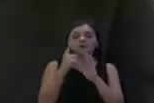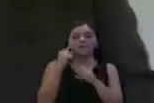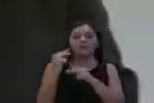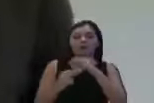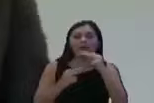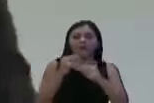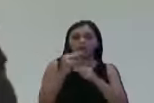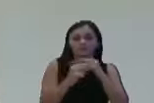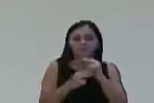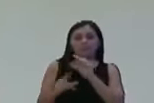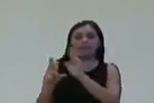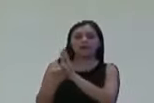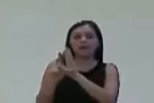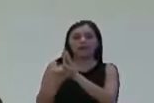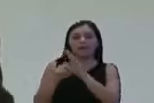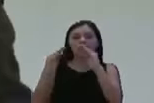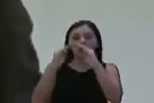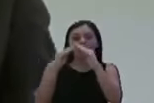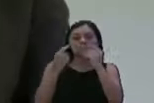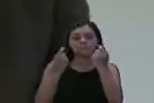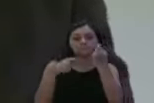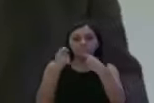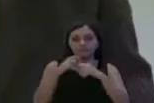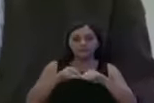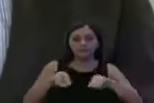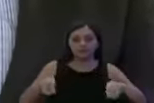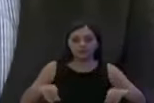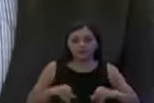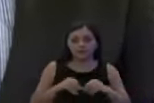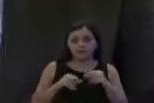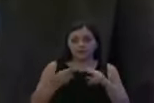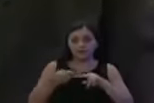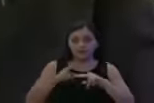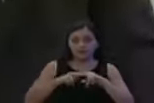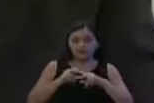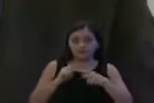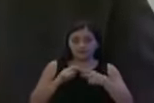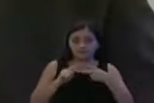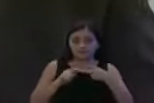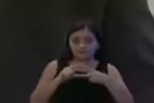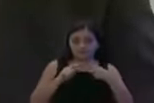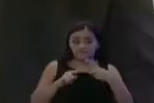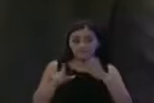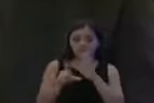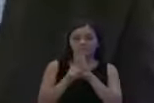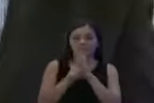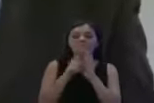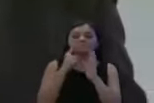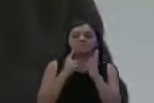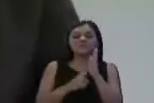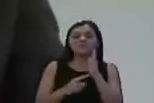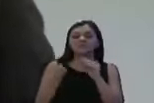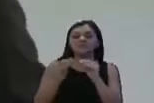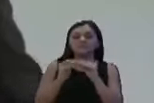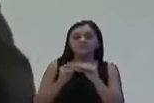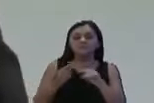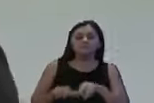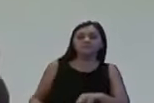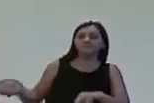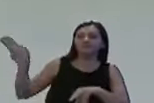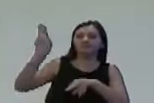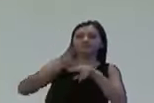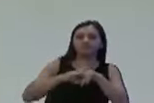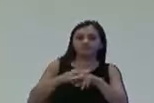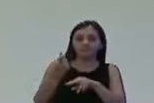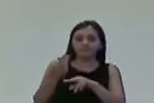herencias y la ley para ganancia extraordinaria por venta de inmuebles que es básicamente para evitar la especulación de